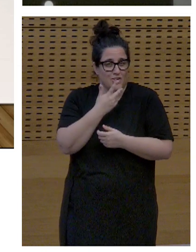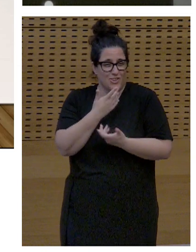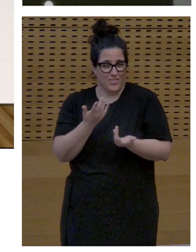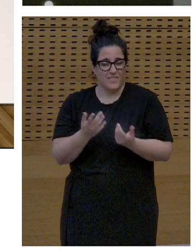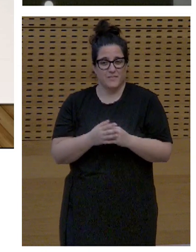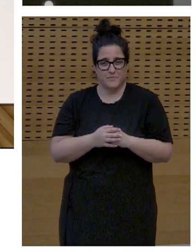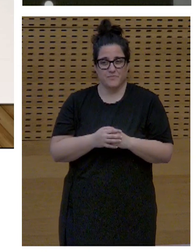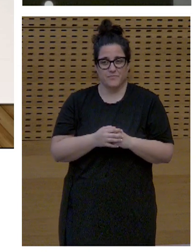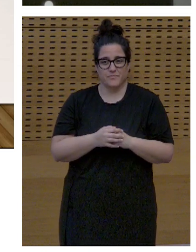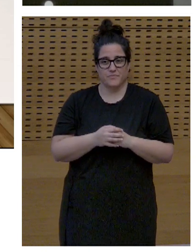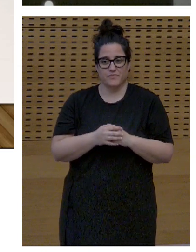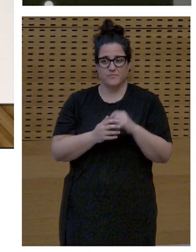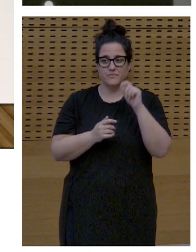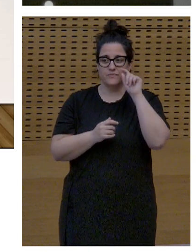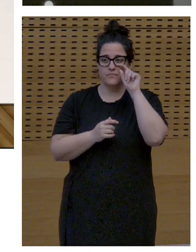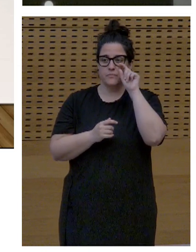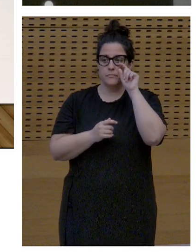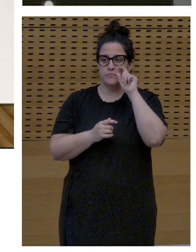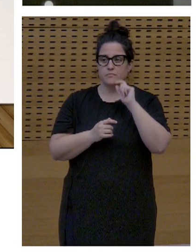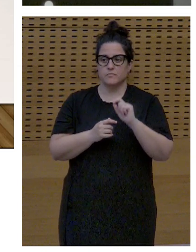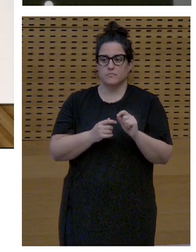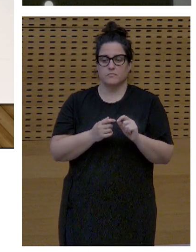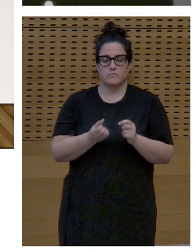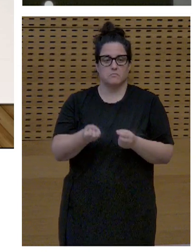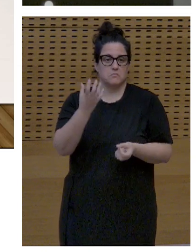Cada vez tenemos más posibilidades.